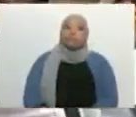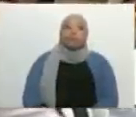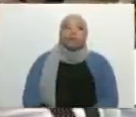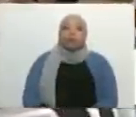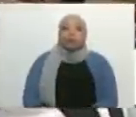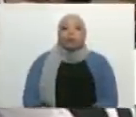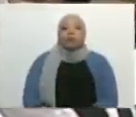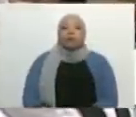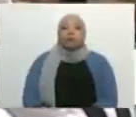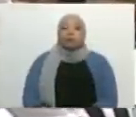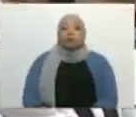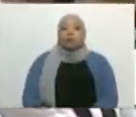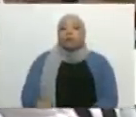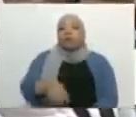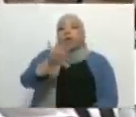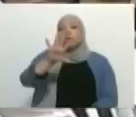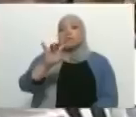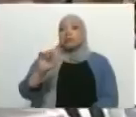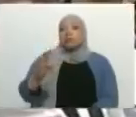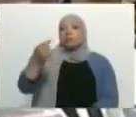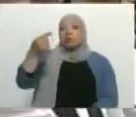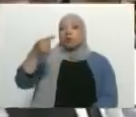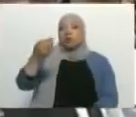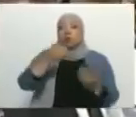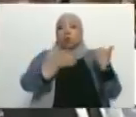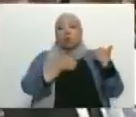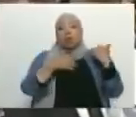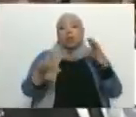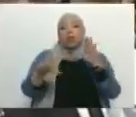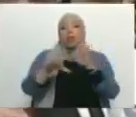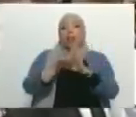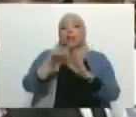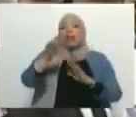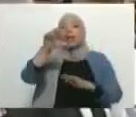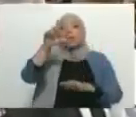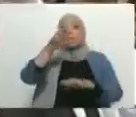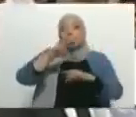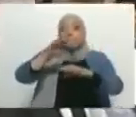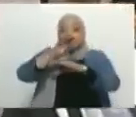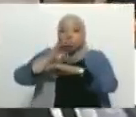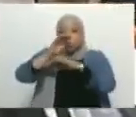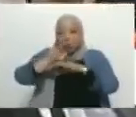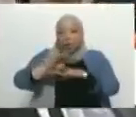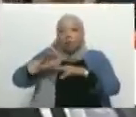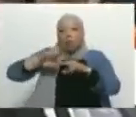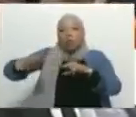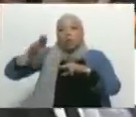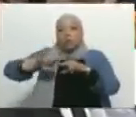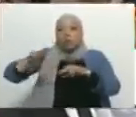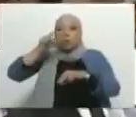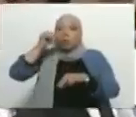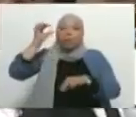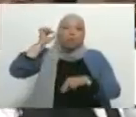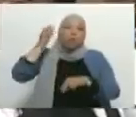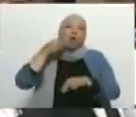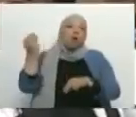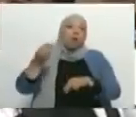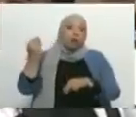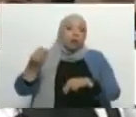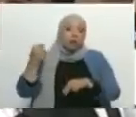Decíamos, hay 5 principios rectores de la LOMNA. Primero, los niños y las niñas como sujetos y sujetas de